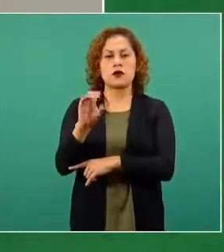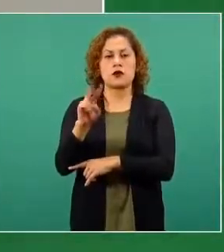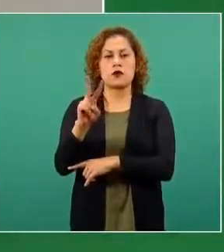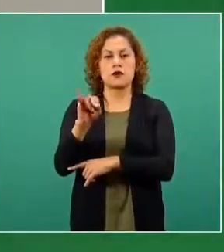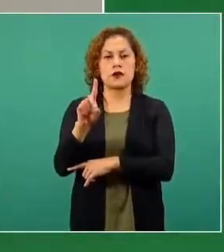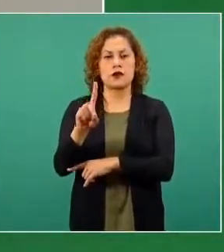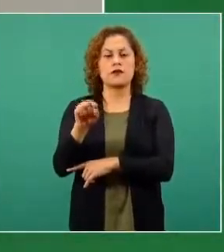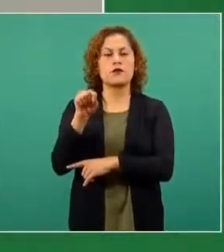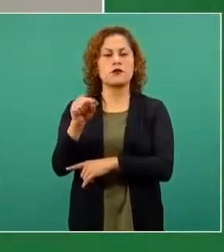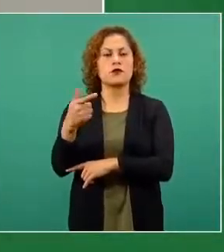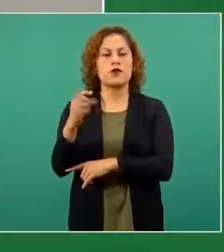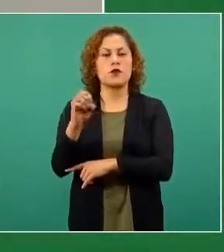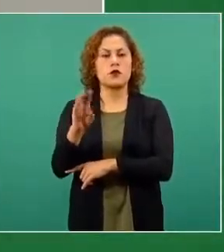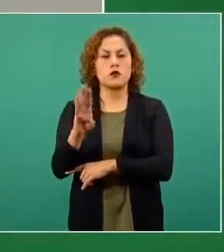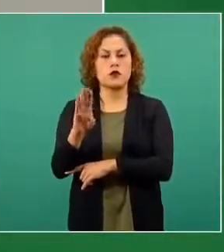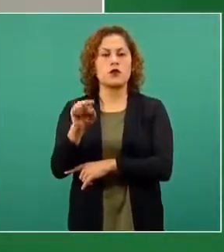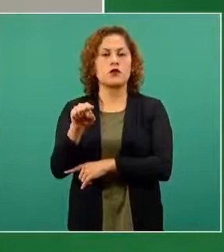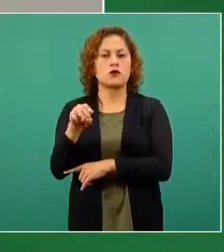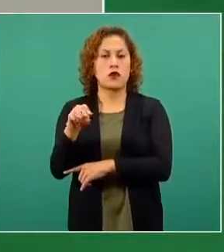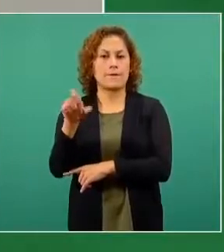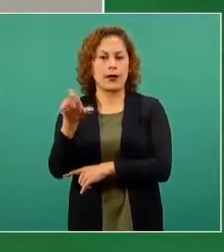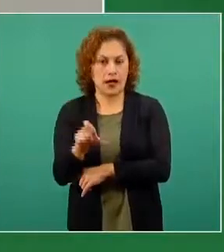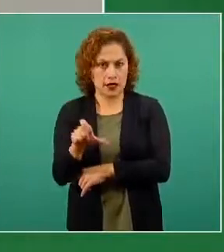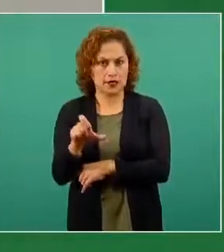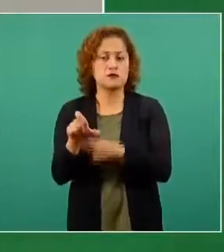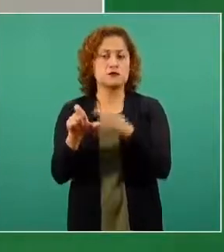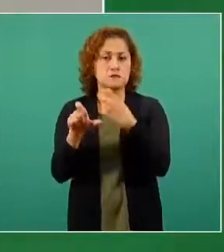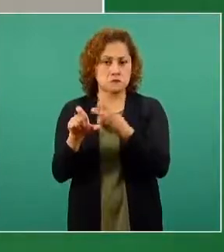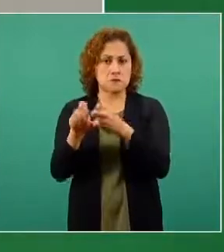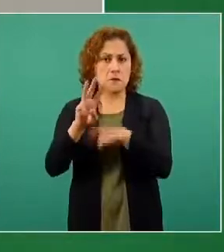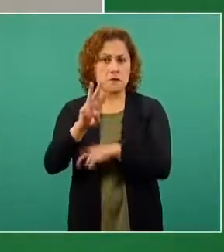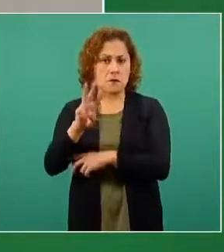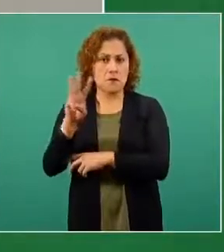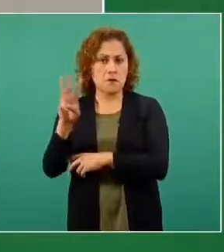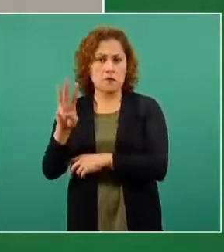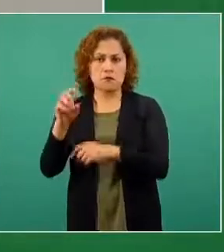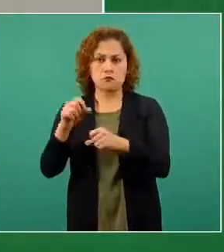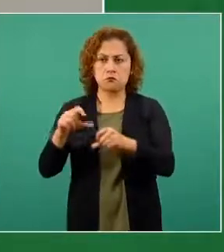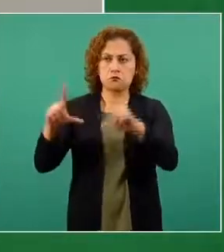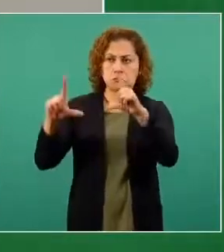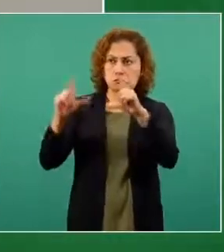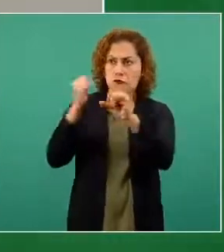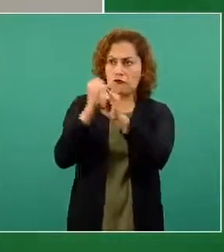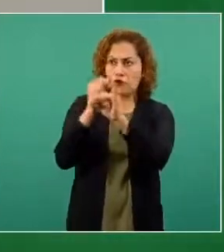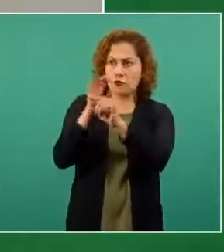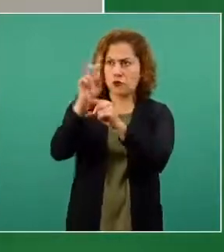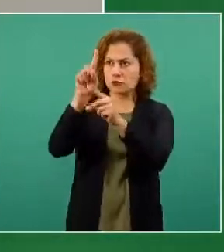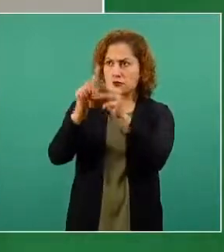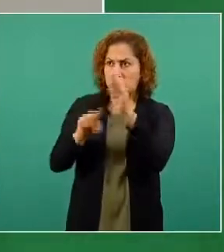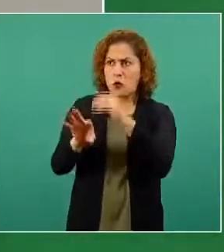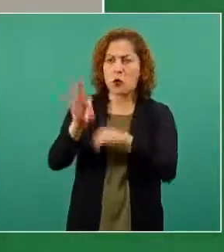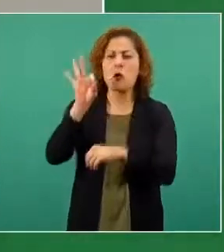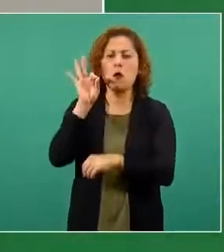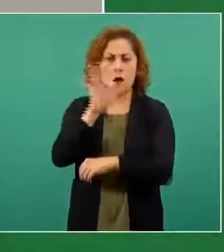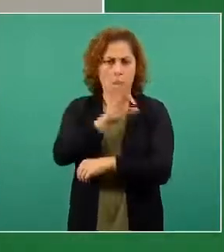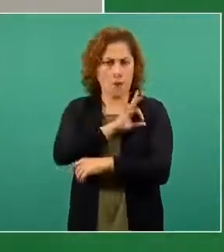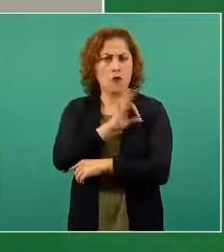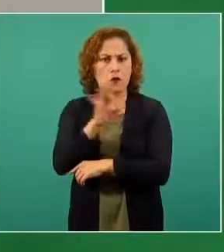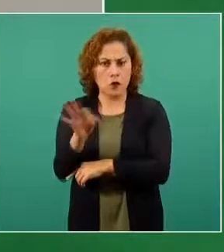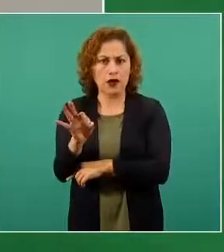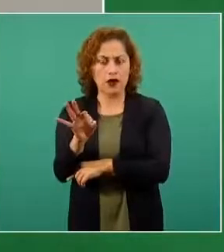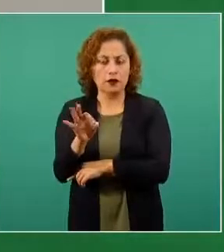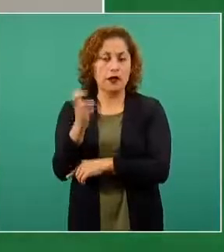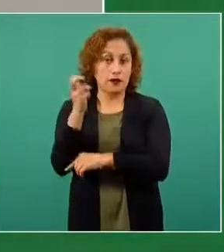vacunacovid.gov.mx y ahí podrá encontrar información interactiva, información clara, sencilla, a través de la cual también usted